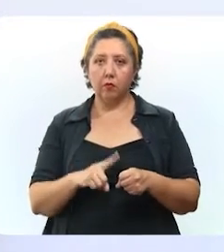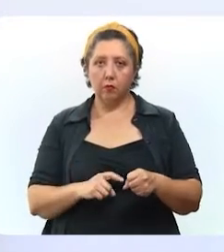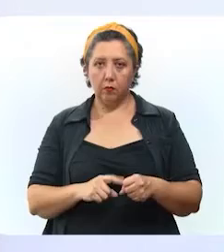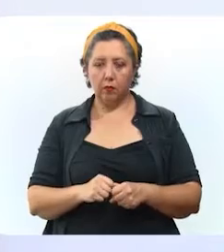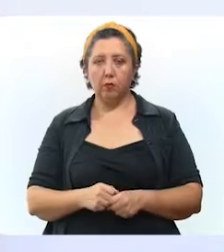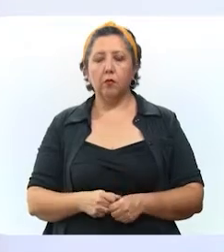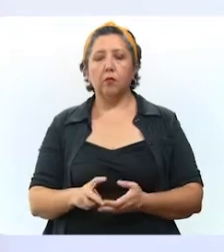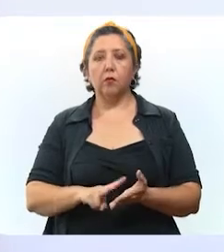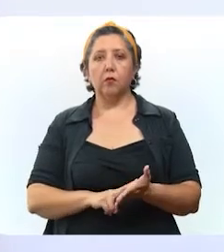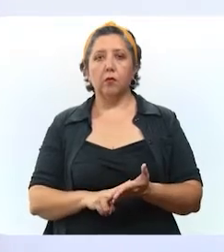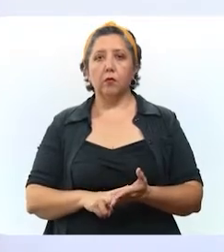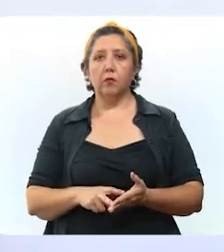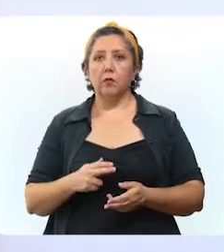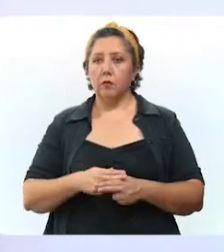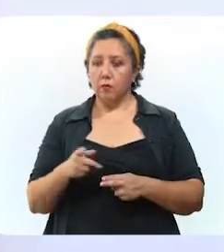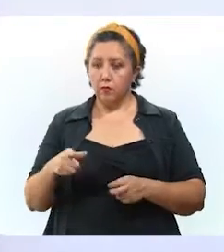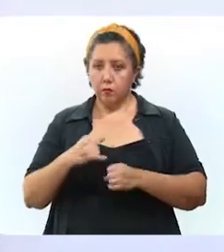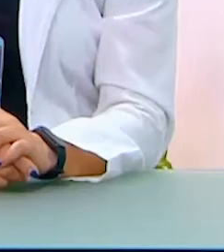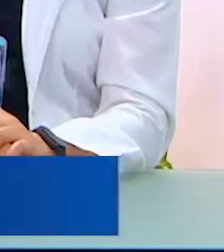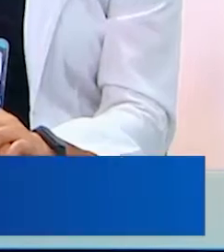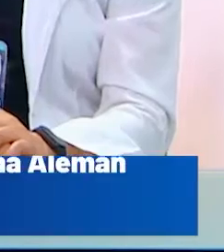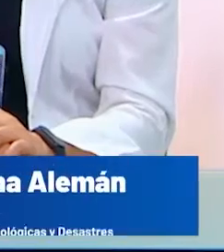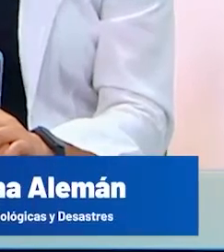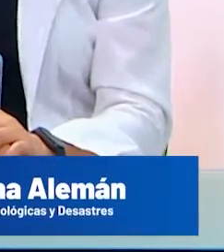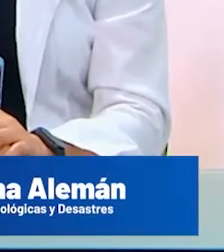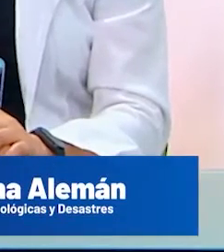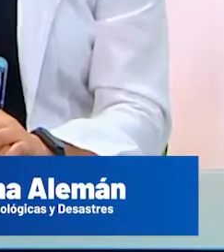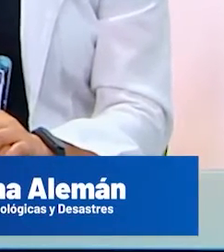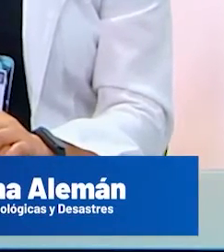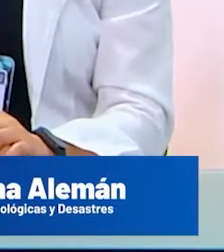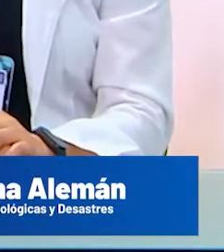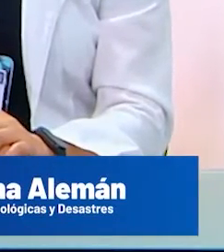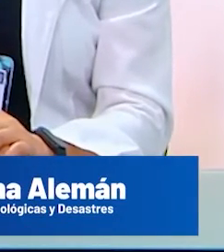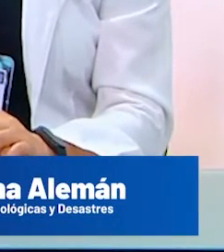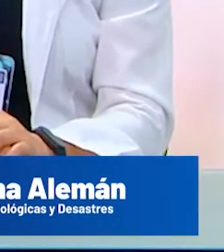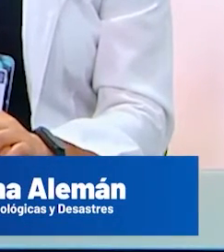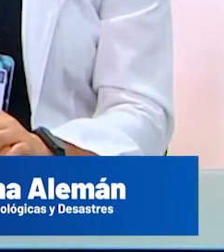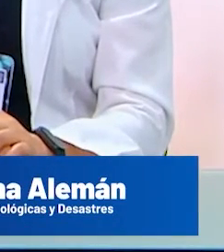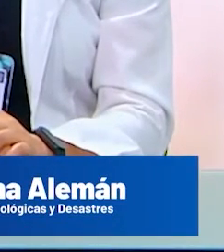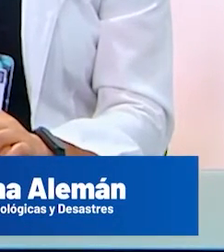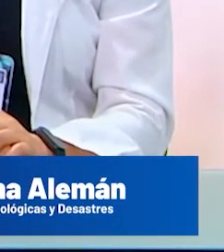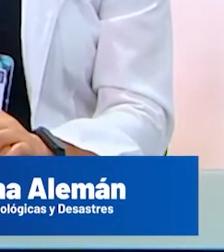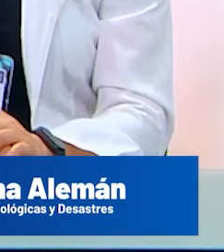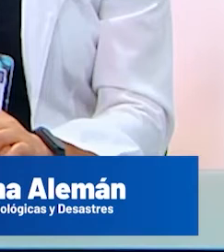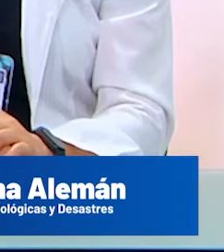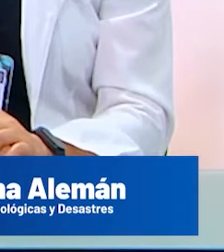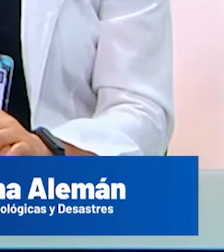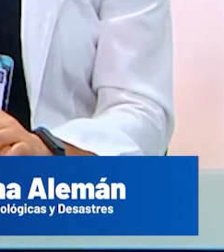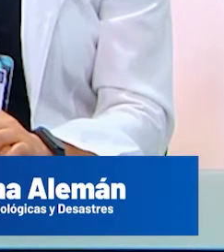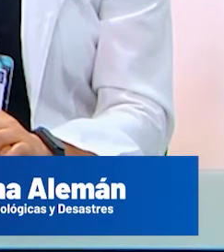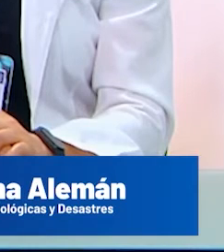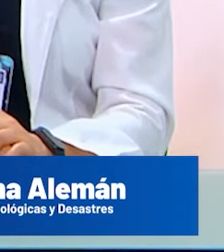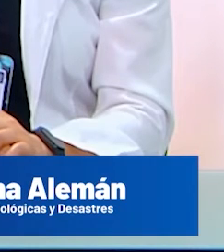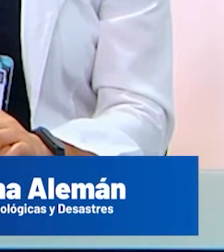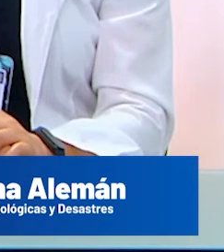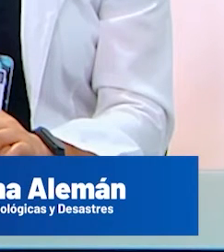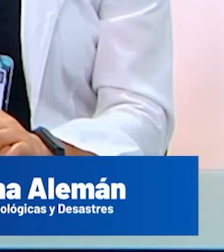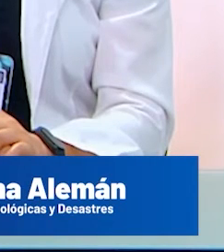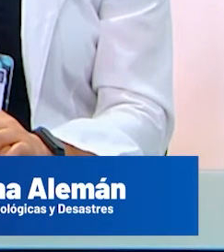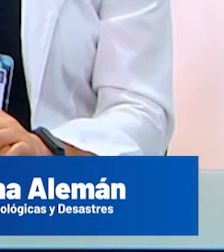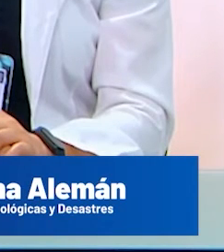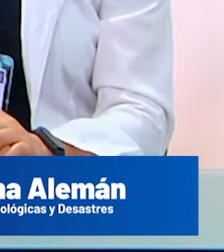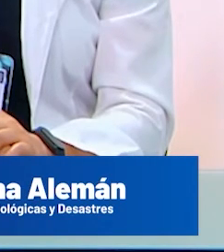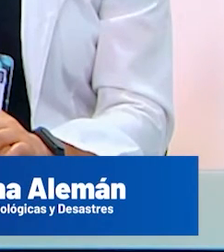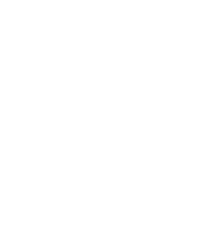marcan color verde. Hasta aquí mi reporte, doctor. Muchas gracias, Kim Miguel. Estaremos actualizando esta información todos los días por este mismo